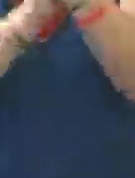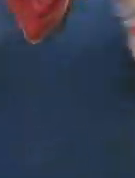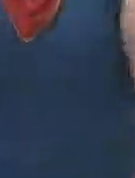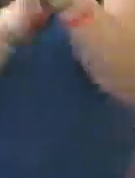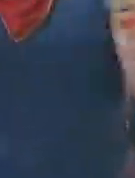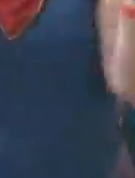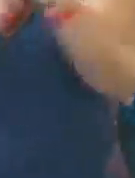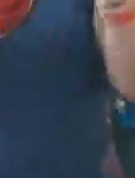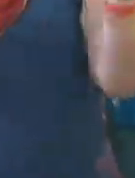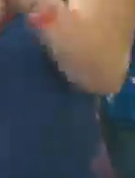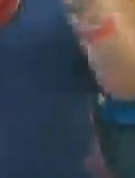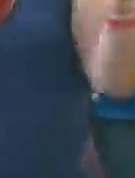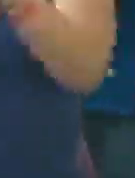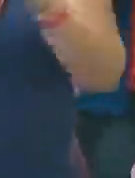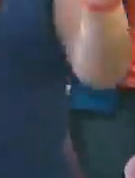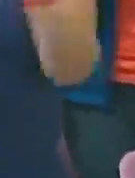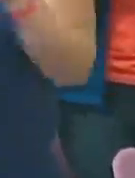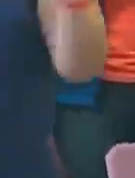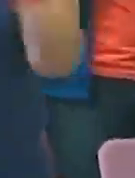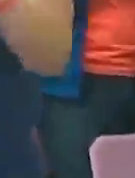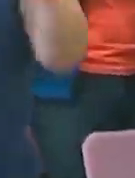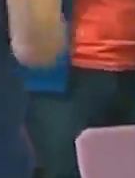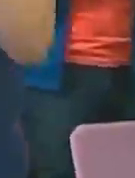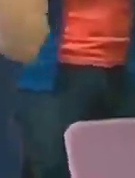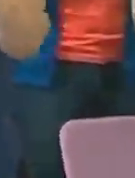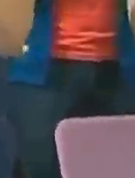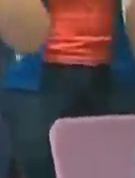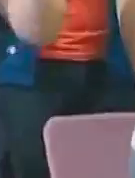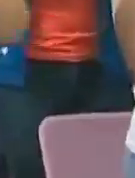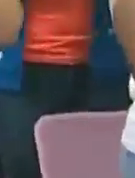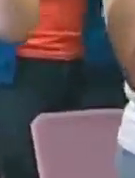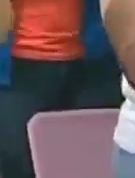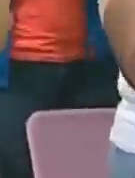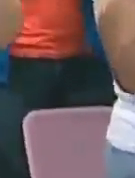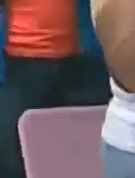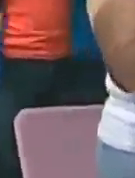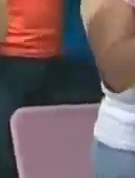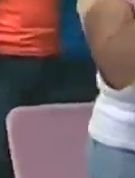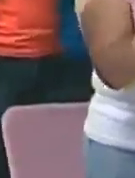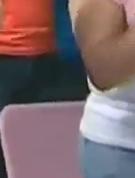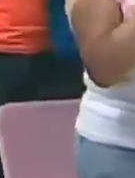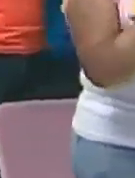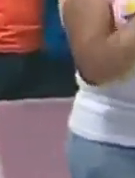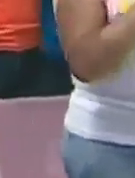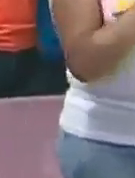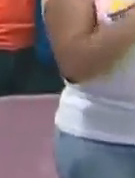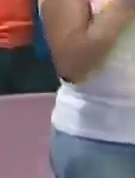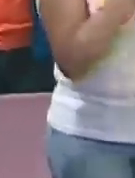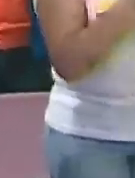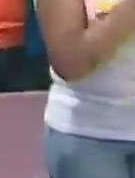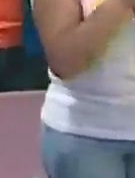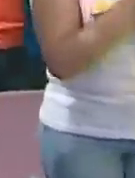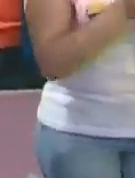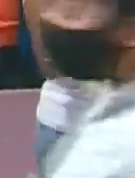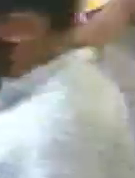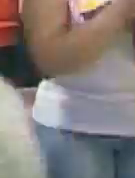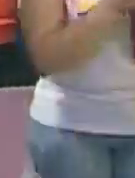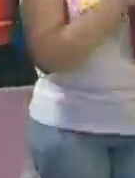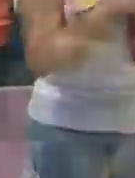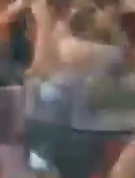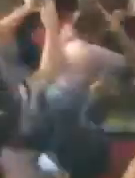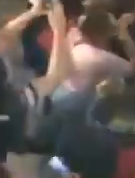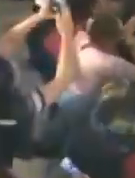Socialismo Feminista. Actividad propicia también para conmemorar el Día Internacional de la Lucha contra el Cáncer de